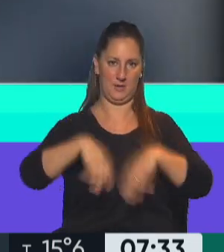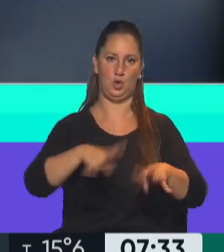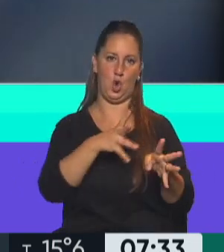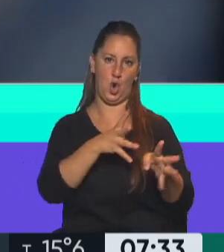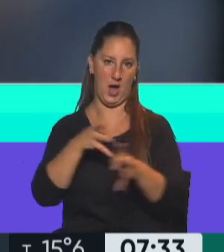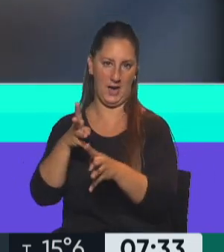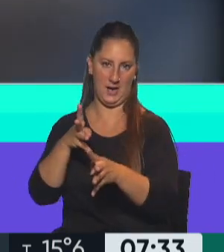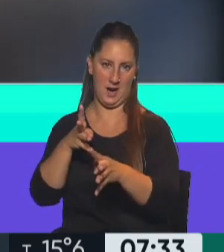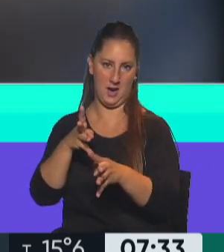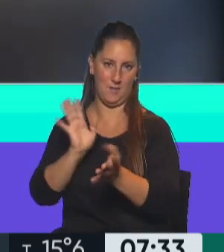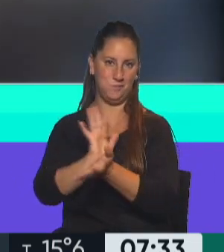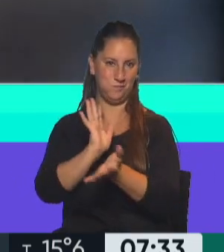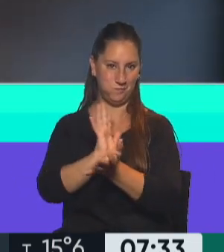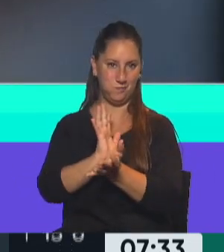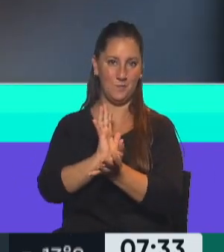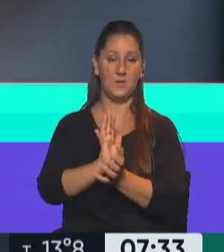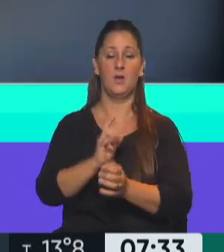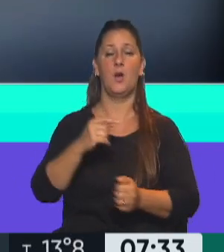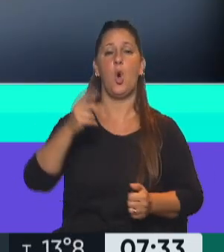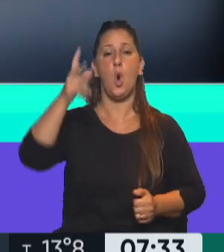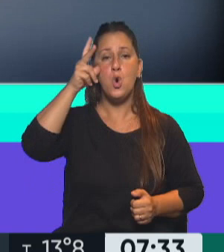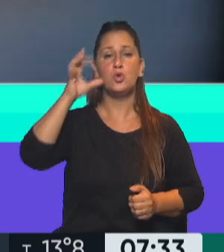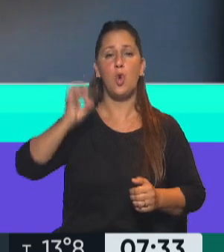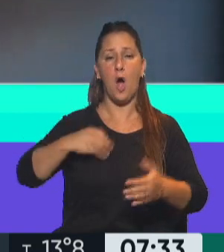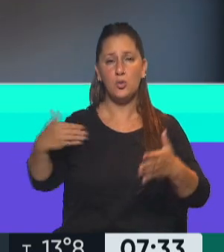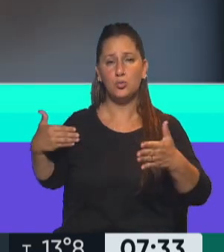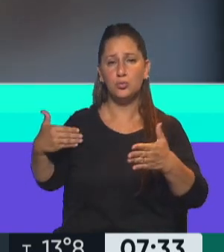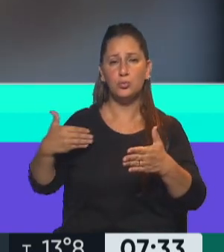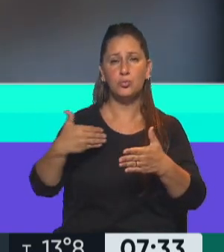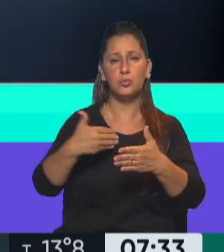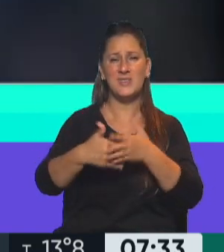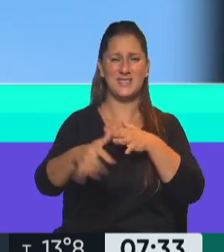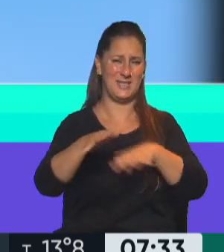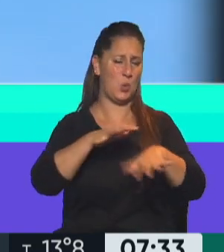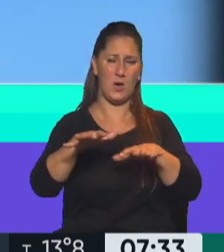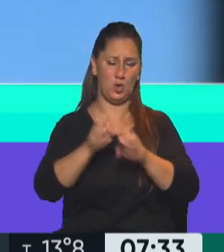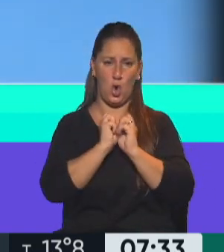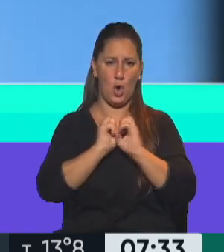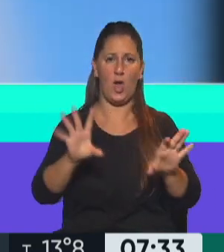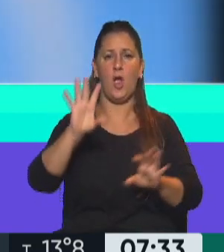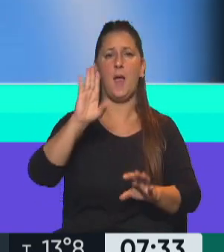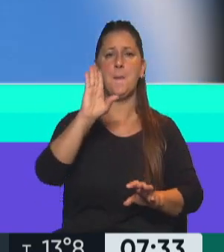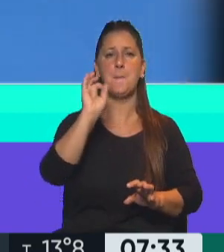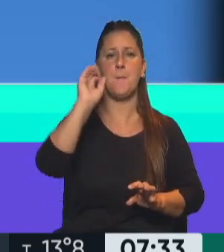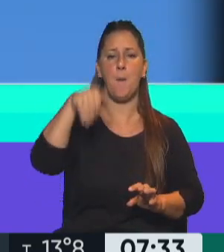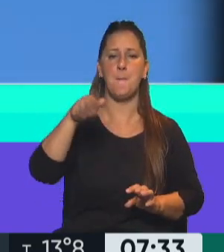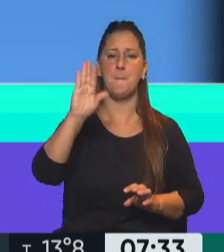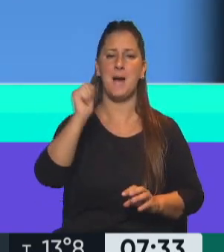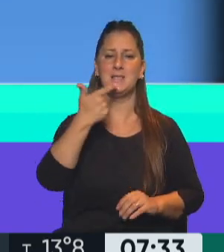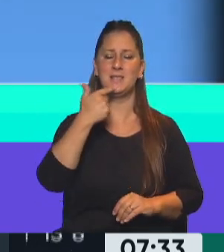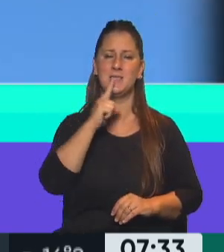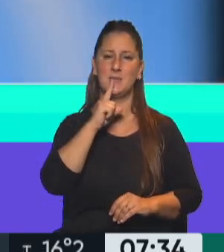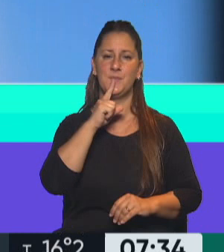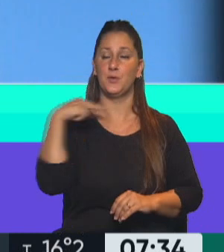nosotros vimos a lo largo de todos estos 8 años los acontecimientos sangrientos que estaban pasando en Donbass. Nosotros